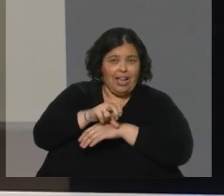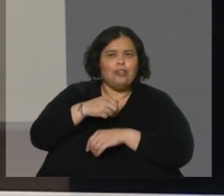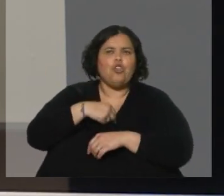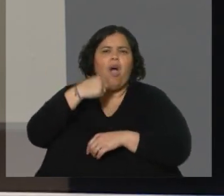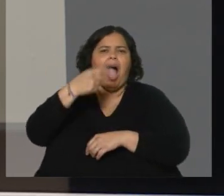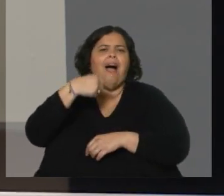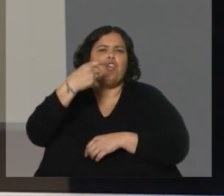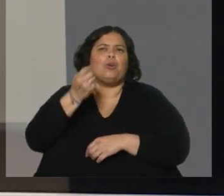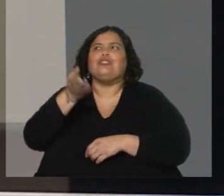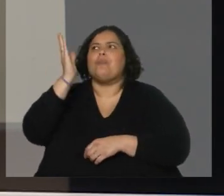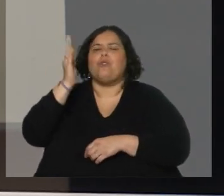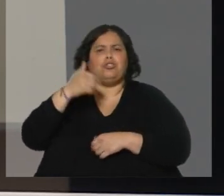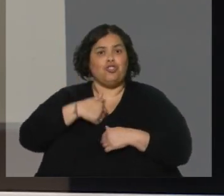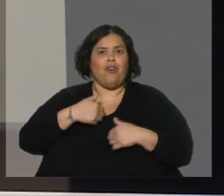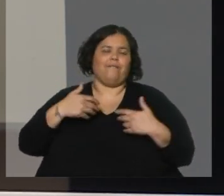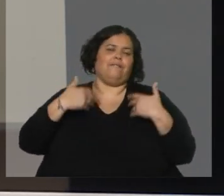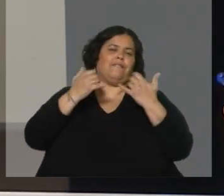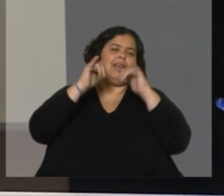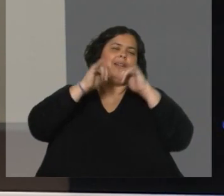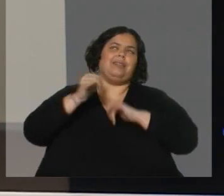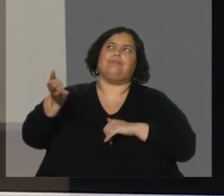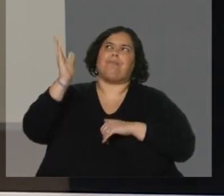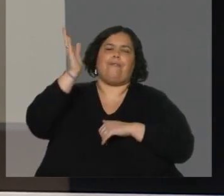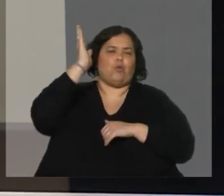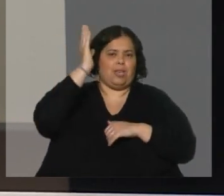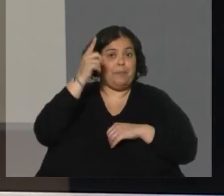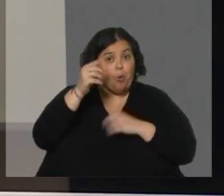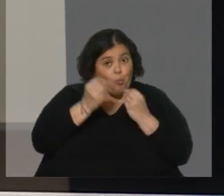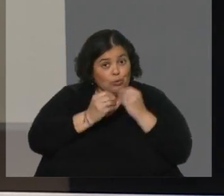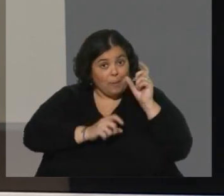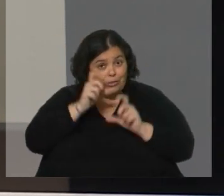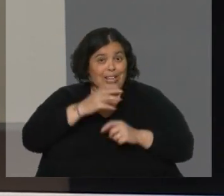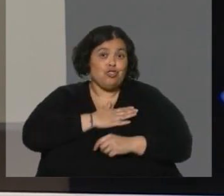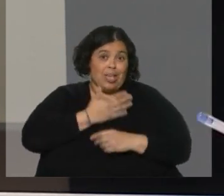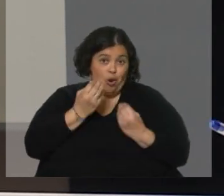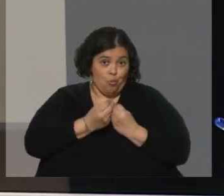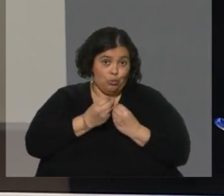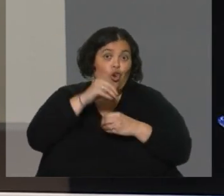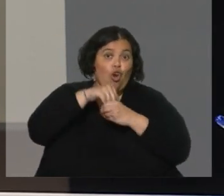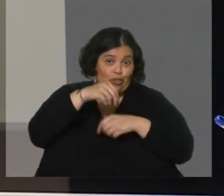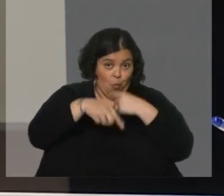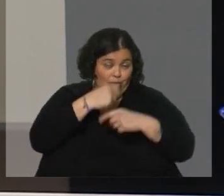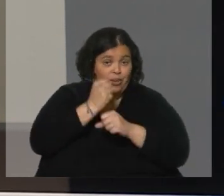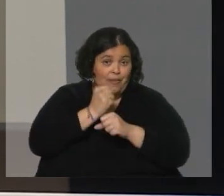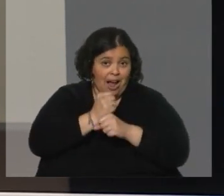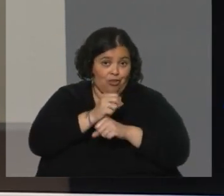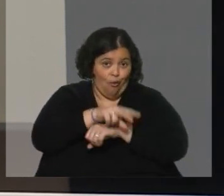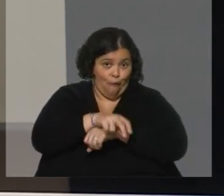me fui yo estoy encantada con haberme ido pero queda una cantidad de gente que yo quiero mucho que está trabajando en esa estructura y